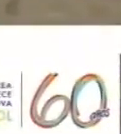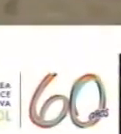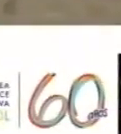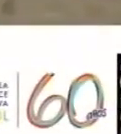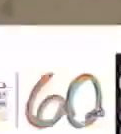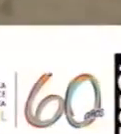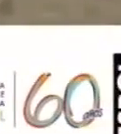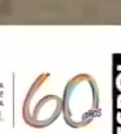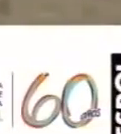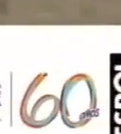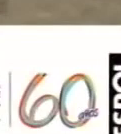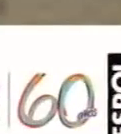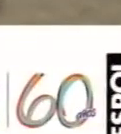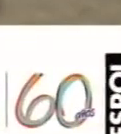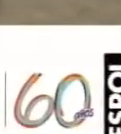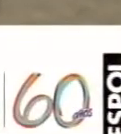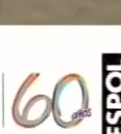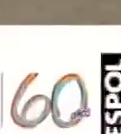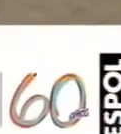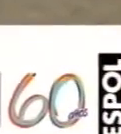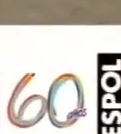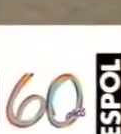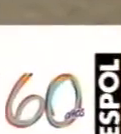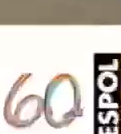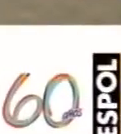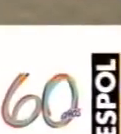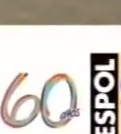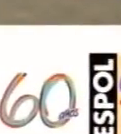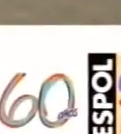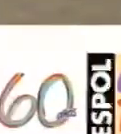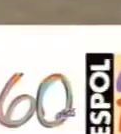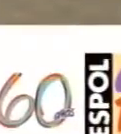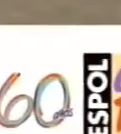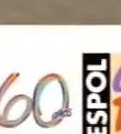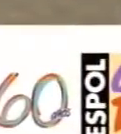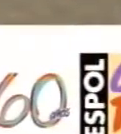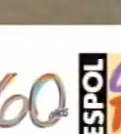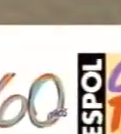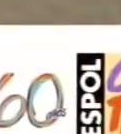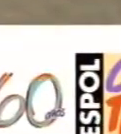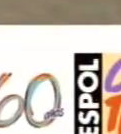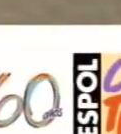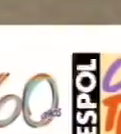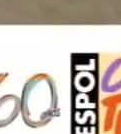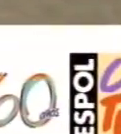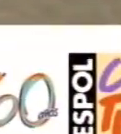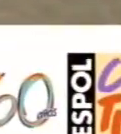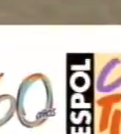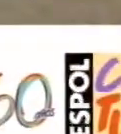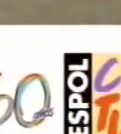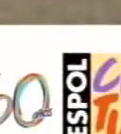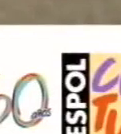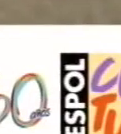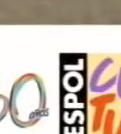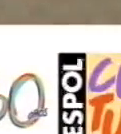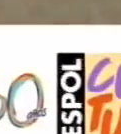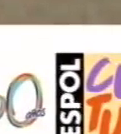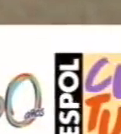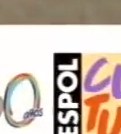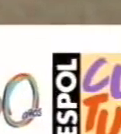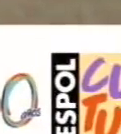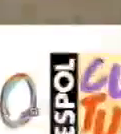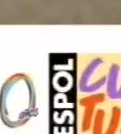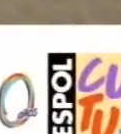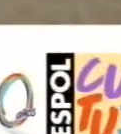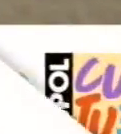su hija esquizofrénica y una nieta desaparecida. Se presenta este lunes a las 14 horas en el lobby del Teatro Espol en La